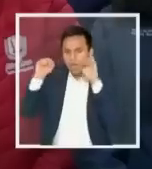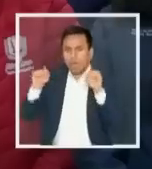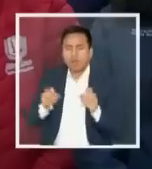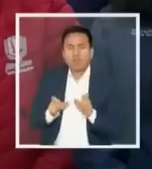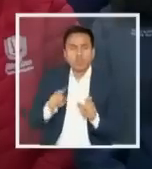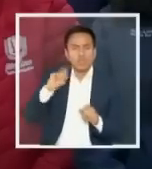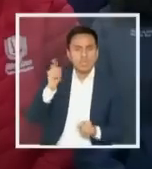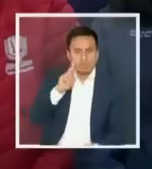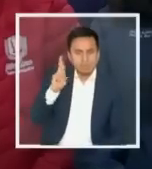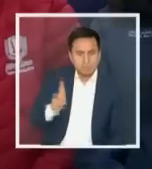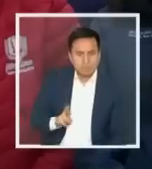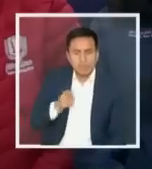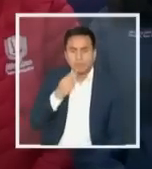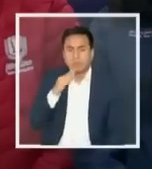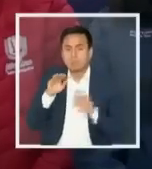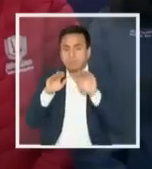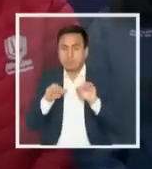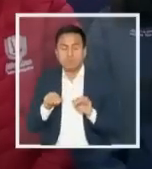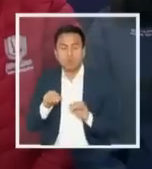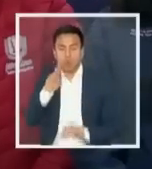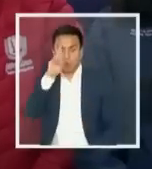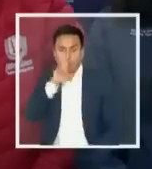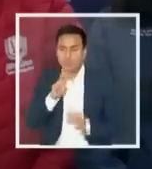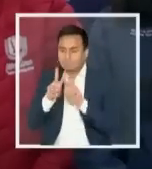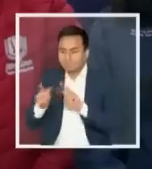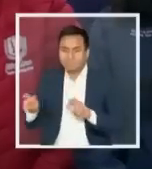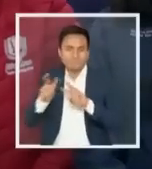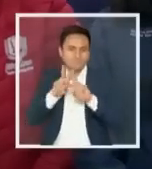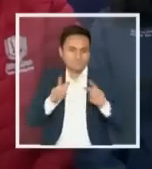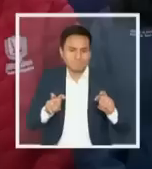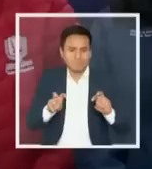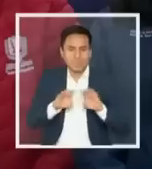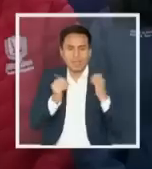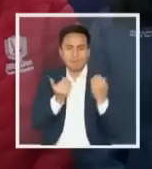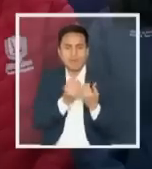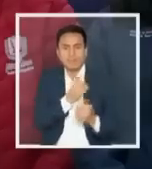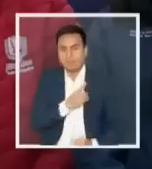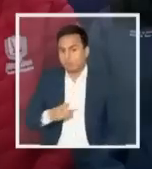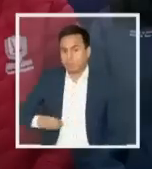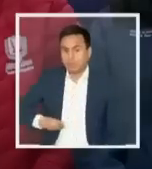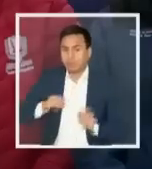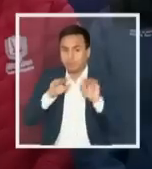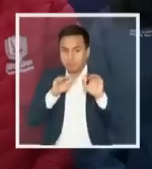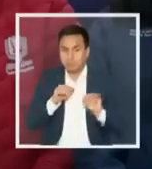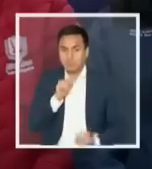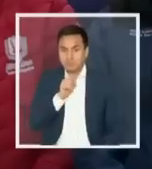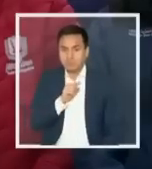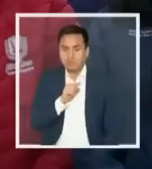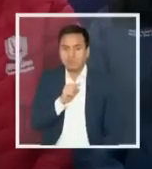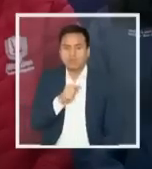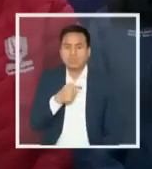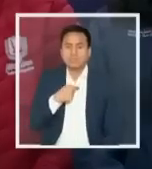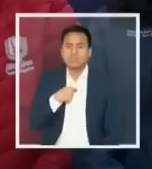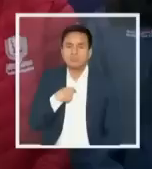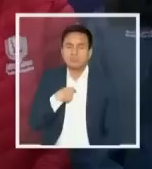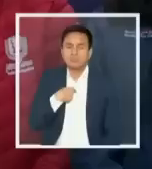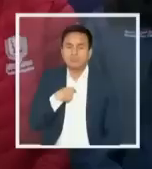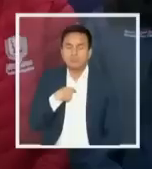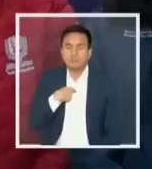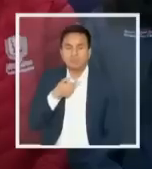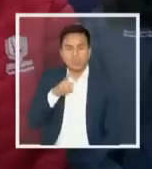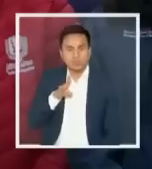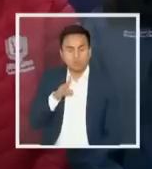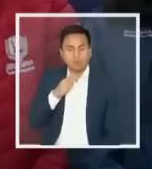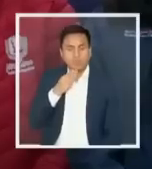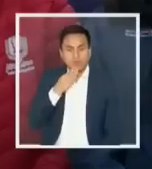Contraloría, con el mismo rol investigador que tiene la Cámara de Diputados. Y me pongo, no solamente yo,